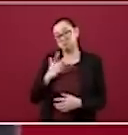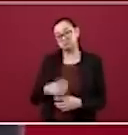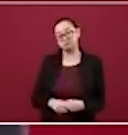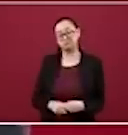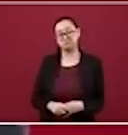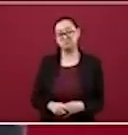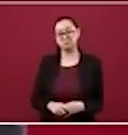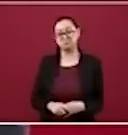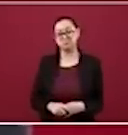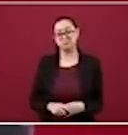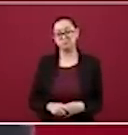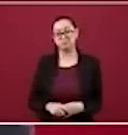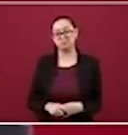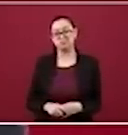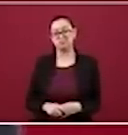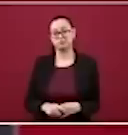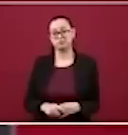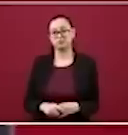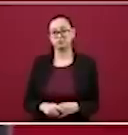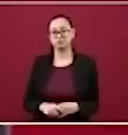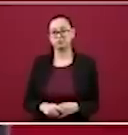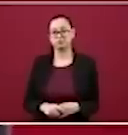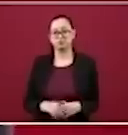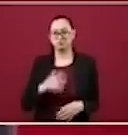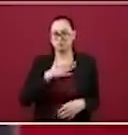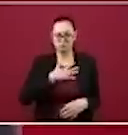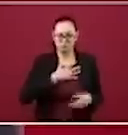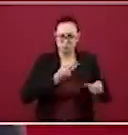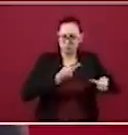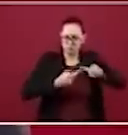Y nosotros no vamos a modificar nuestro plan.